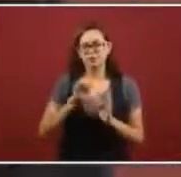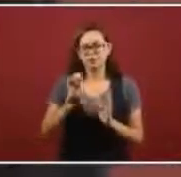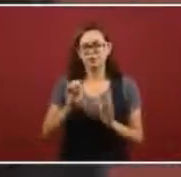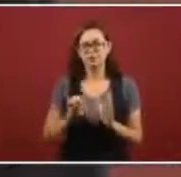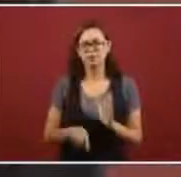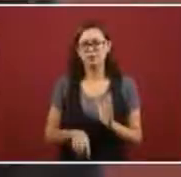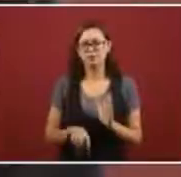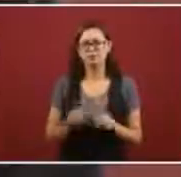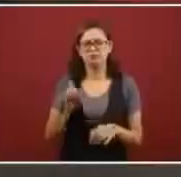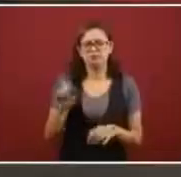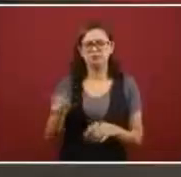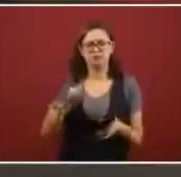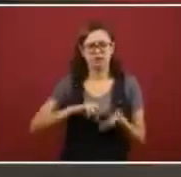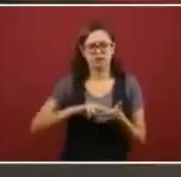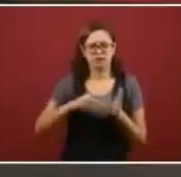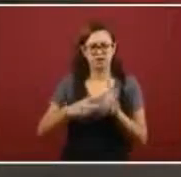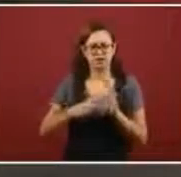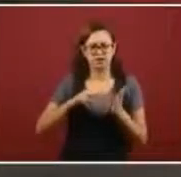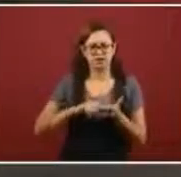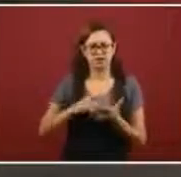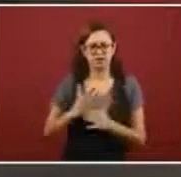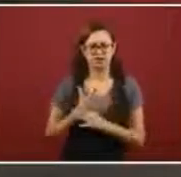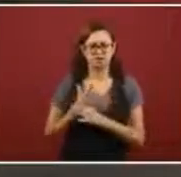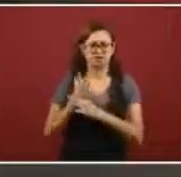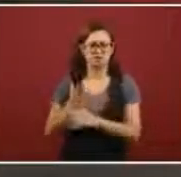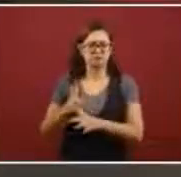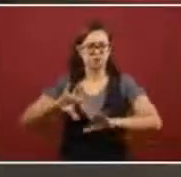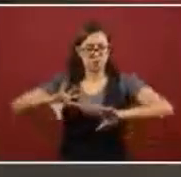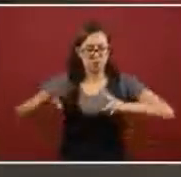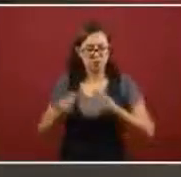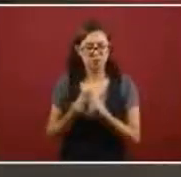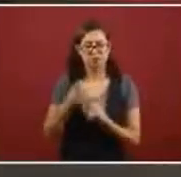a conocer que hay 60